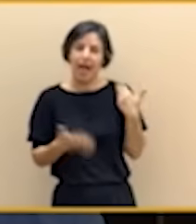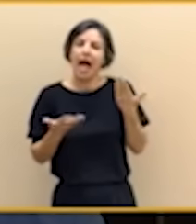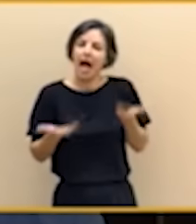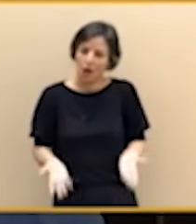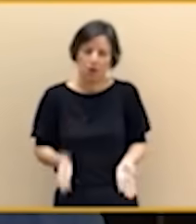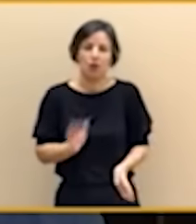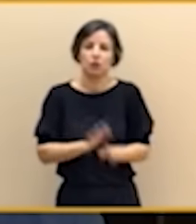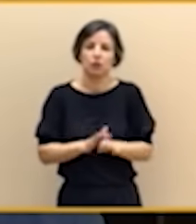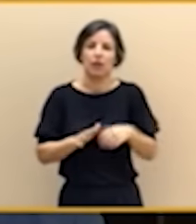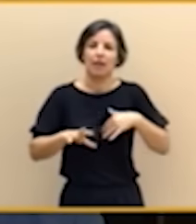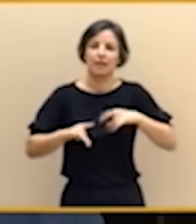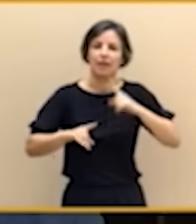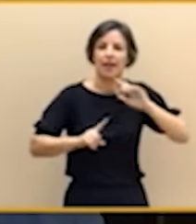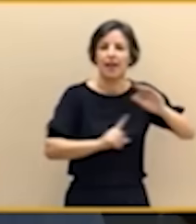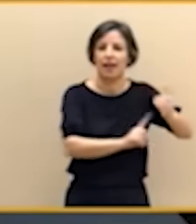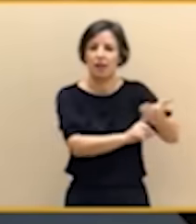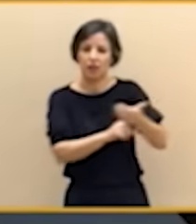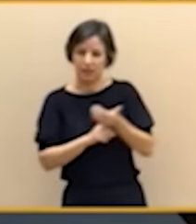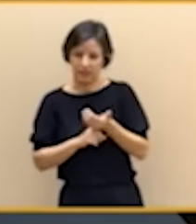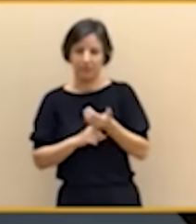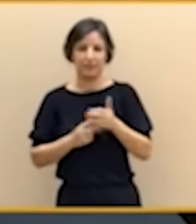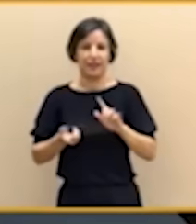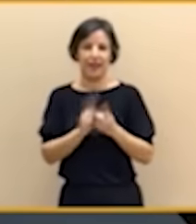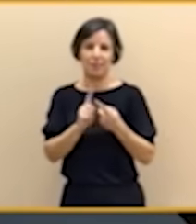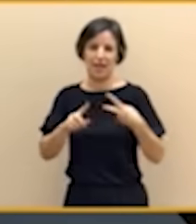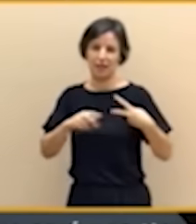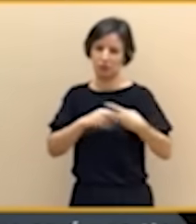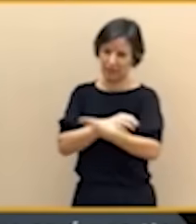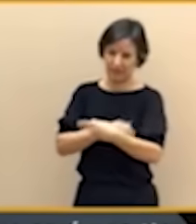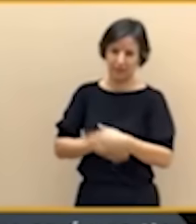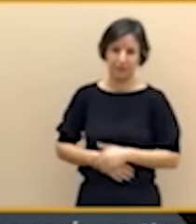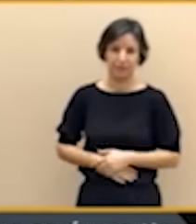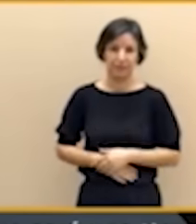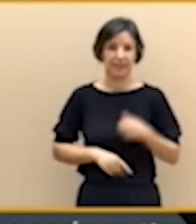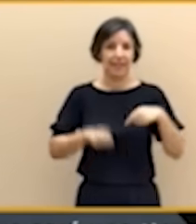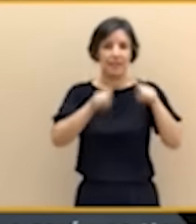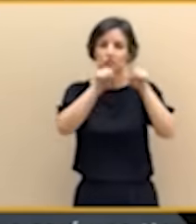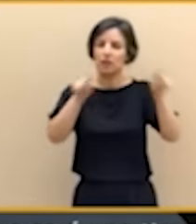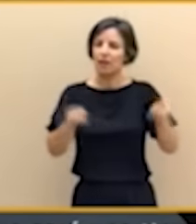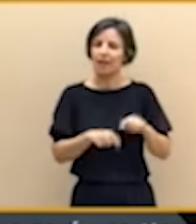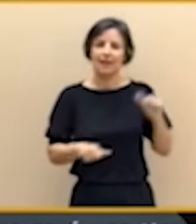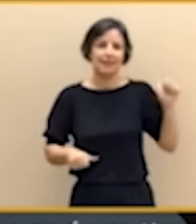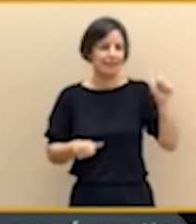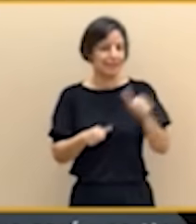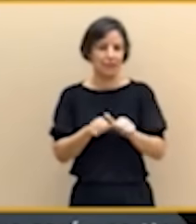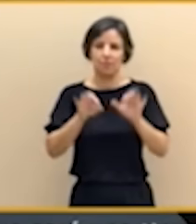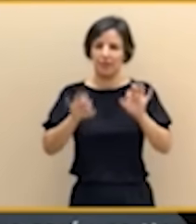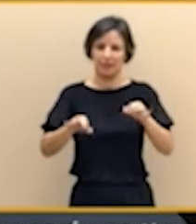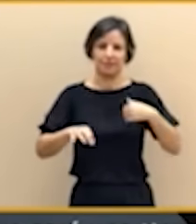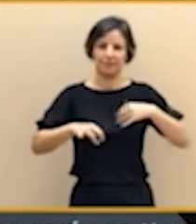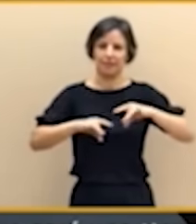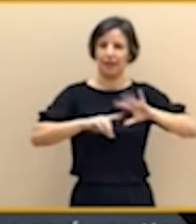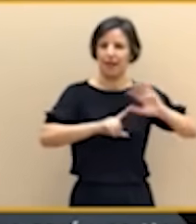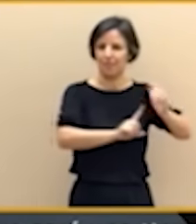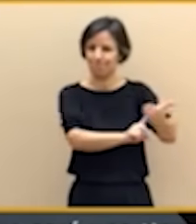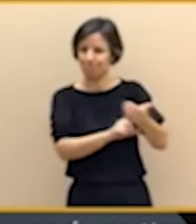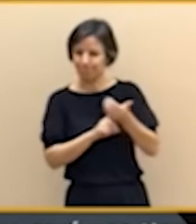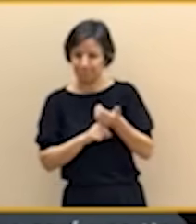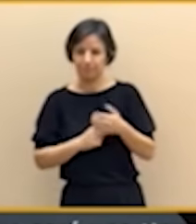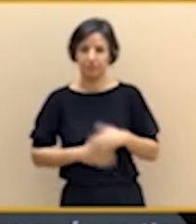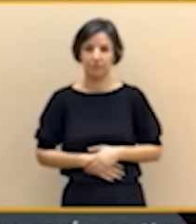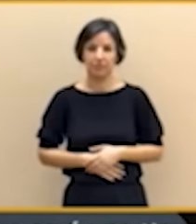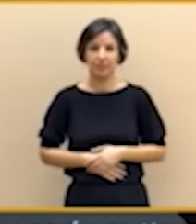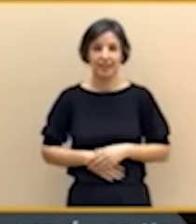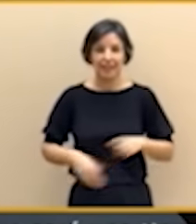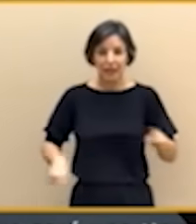Euskal Herria siempre será una tierra de acogida. Quienes tengan las siglas que tengan, vierten odio y racismo